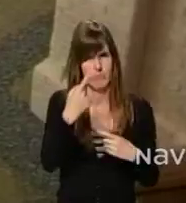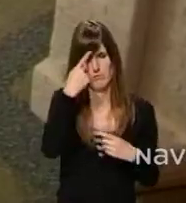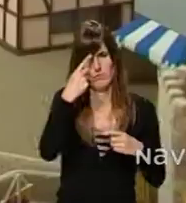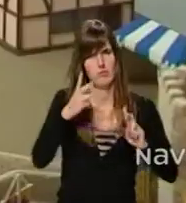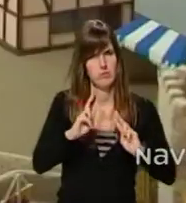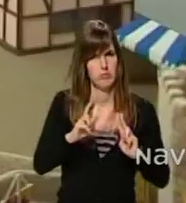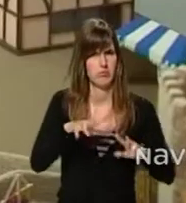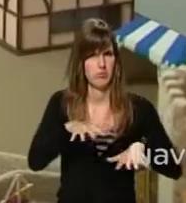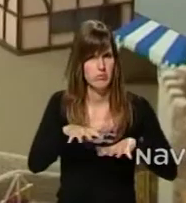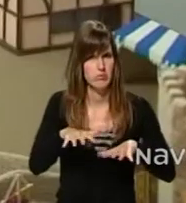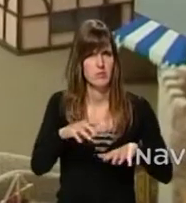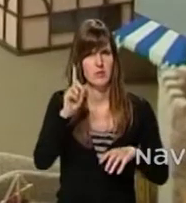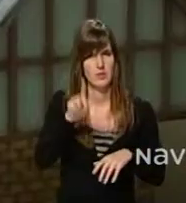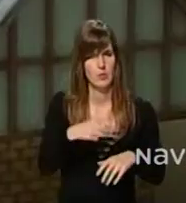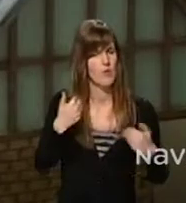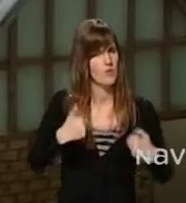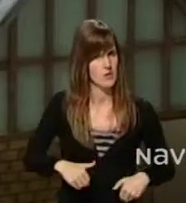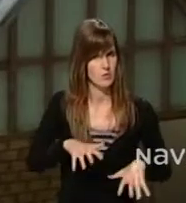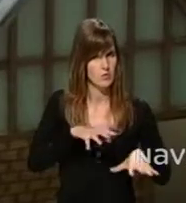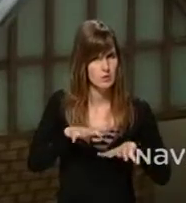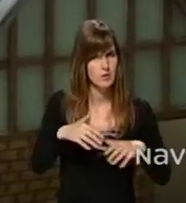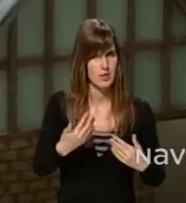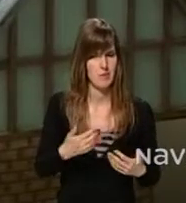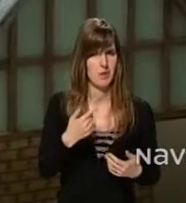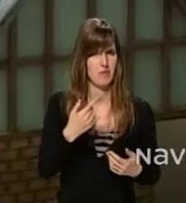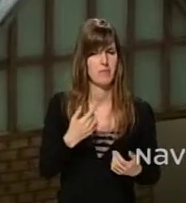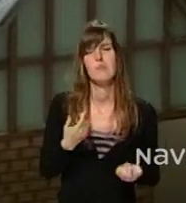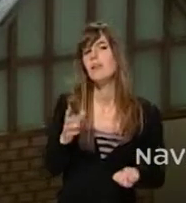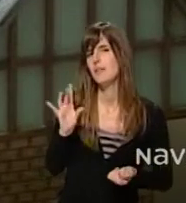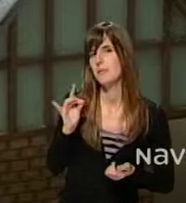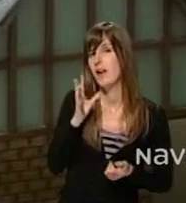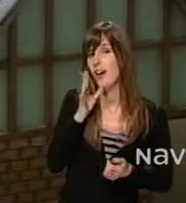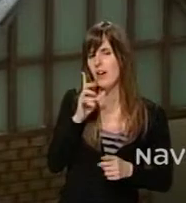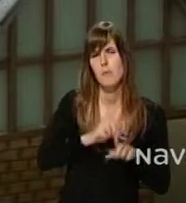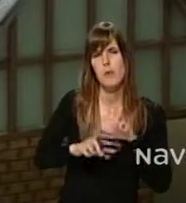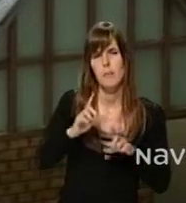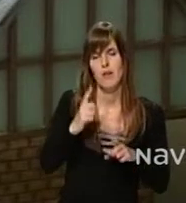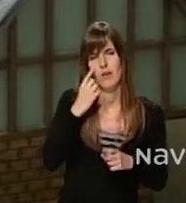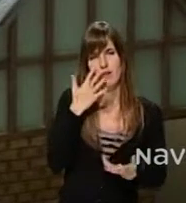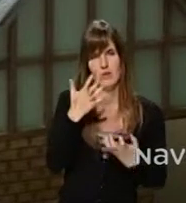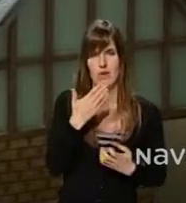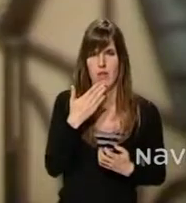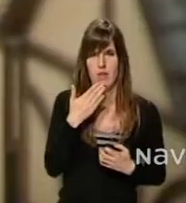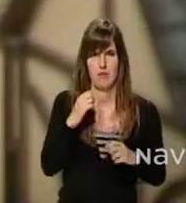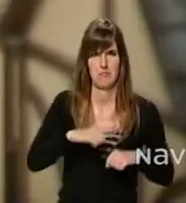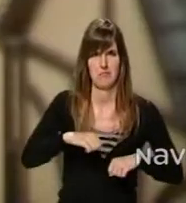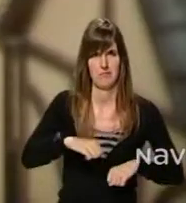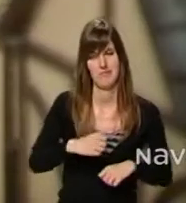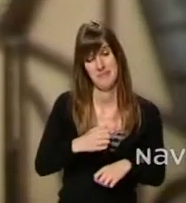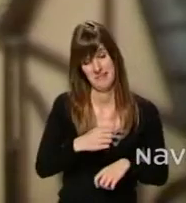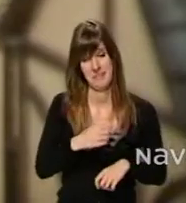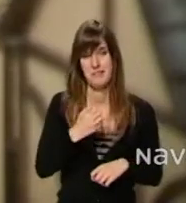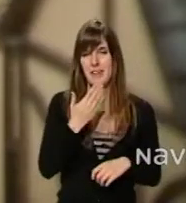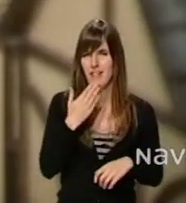activo mentalmente y físicamente. Sí, el problema que tengo ahora es que cada vez se me notan más los años, ¿eh? Se me nota